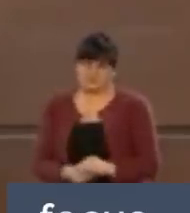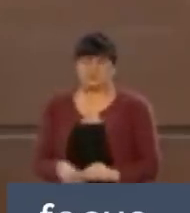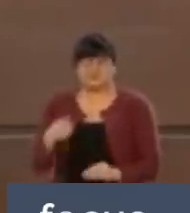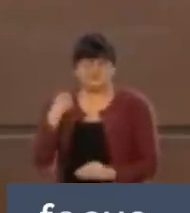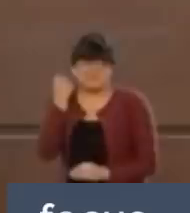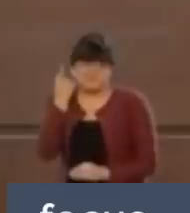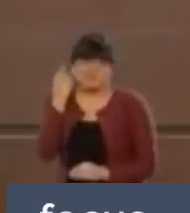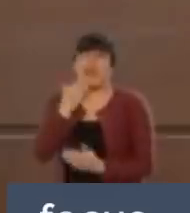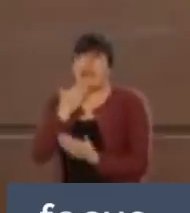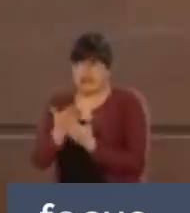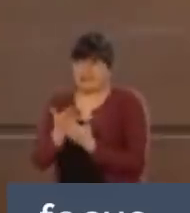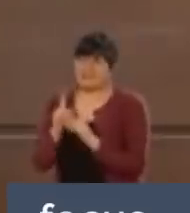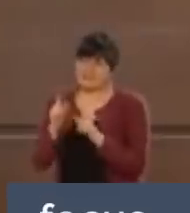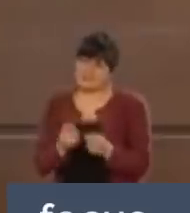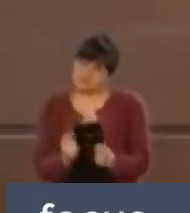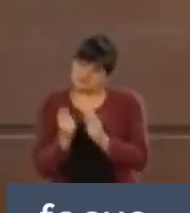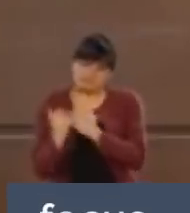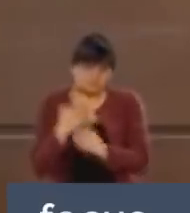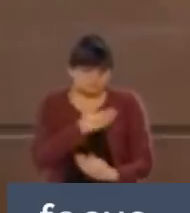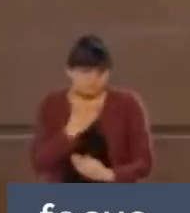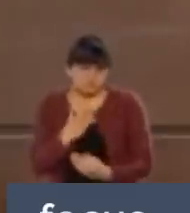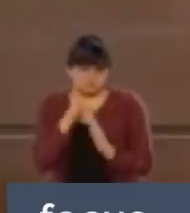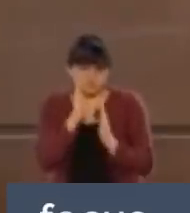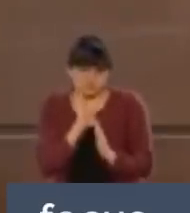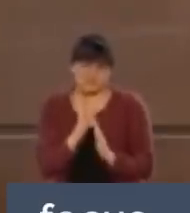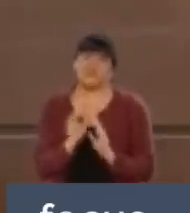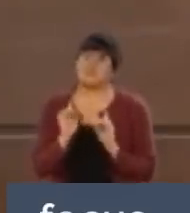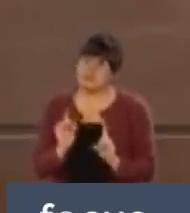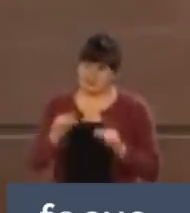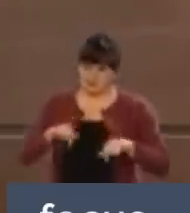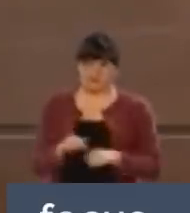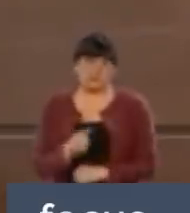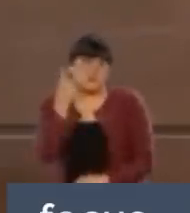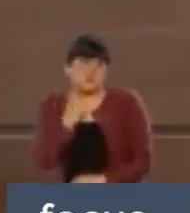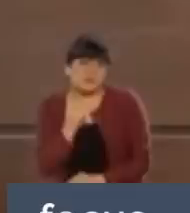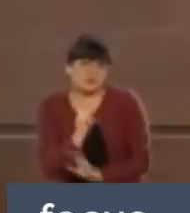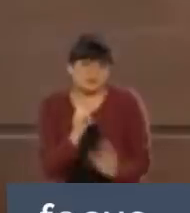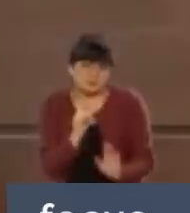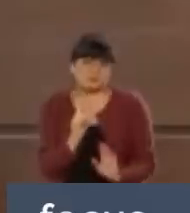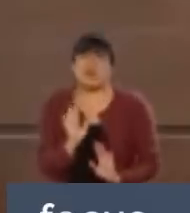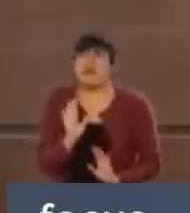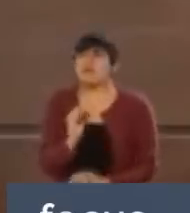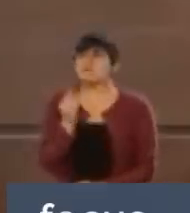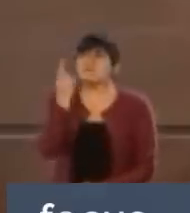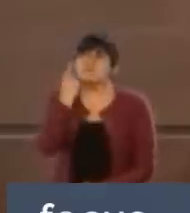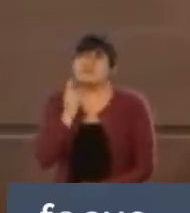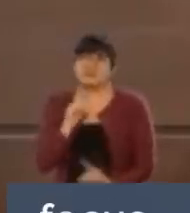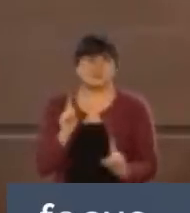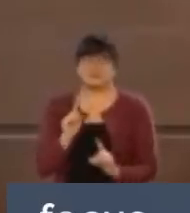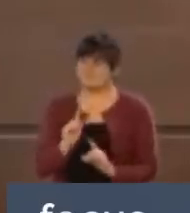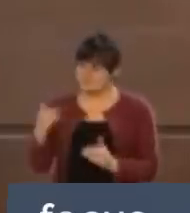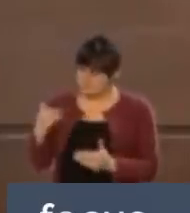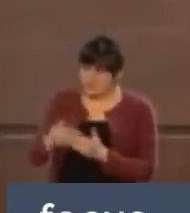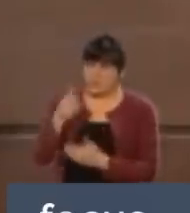caso, pero insisto, esto no es un problema de un caso ni de casos aislados. Solo en lo corrido del año, solo la Alcaldía de Bogotá